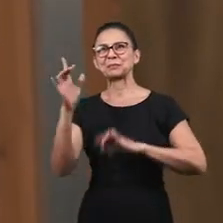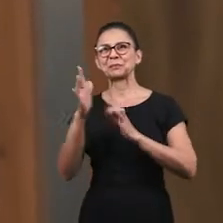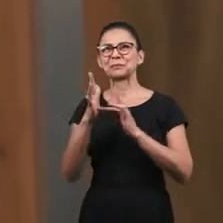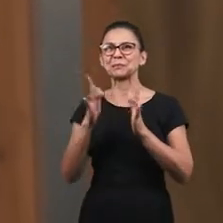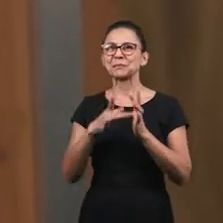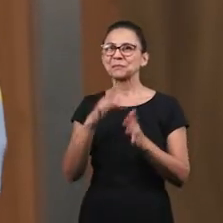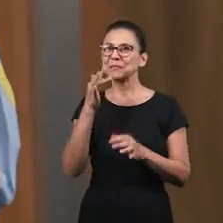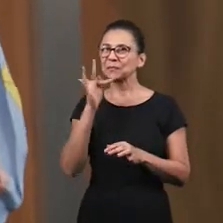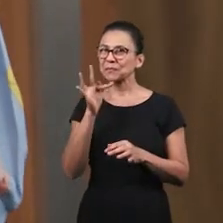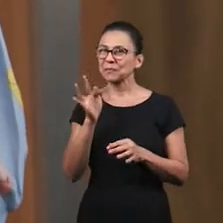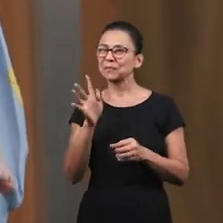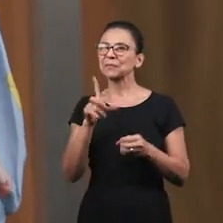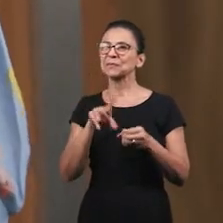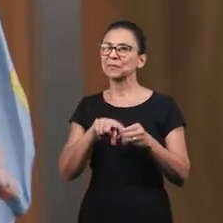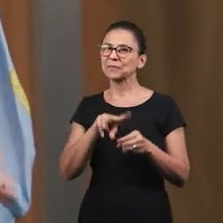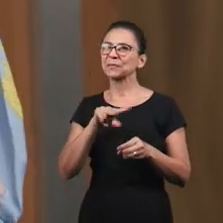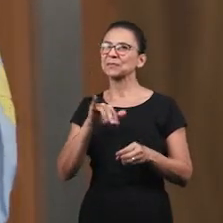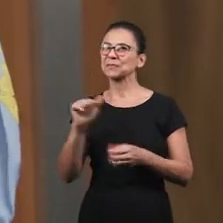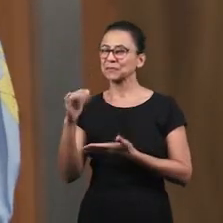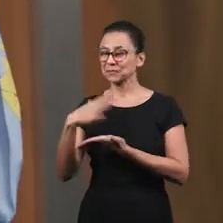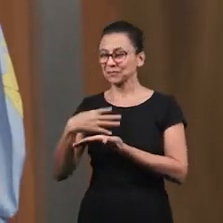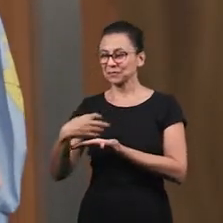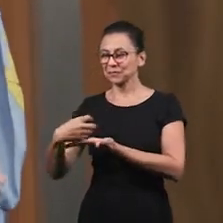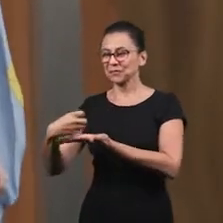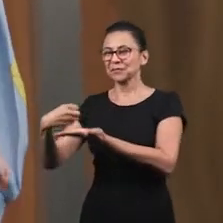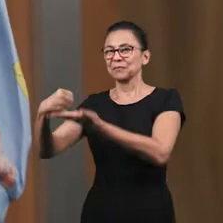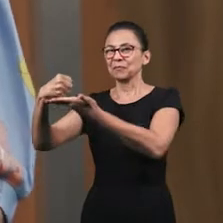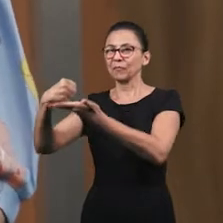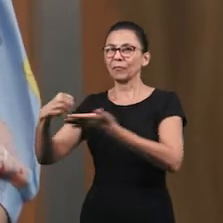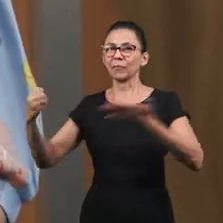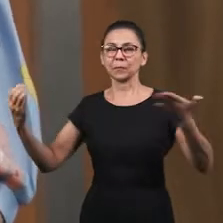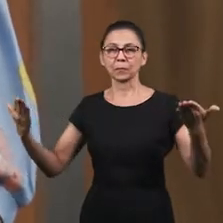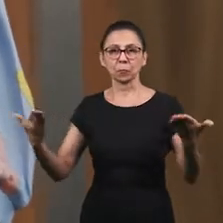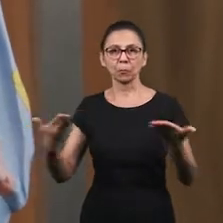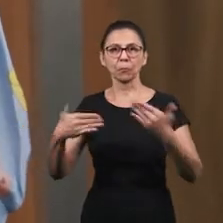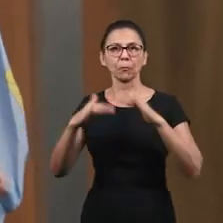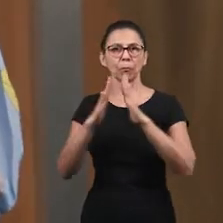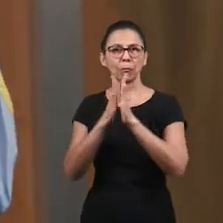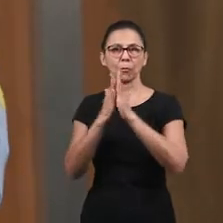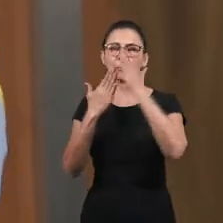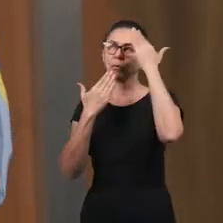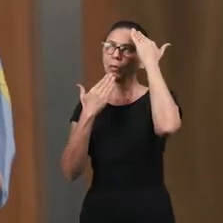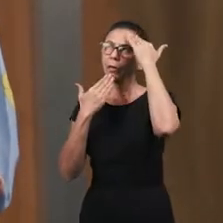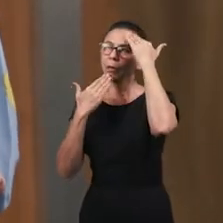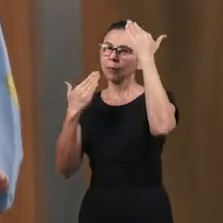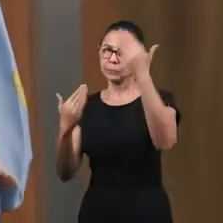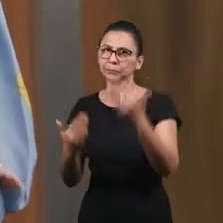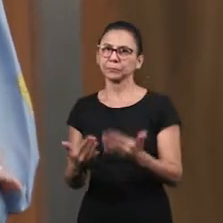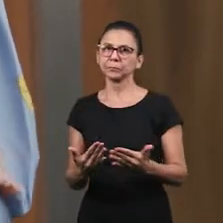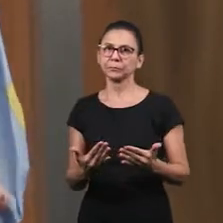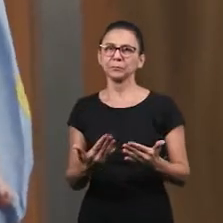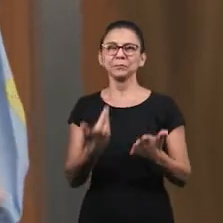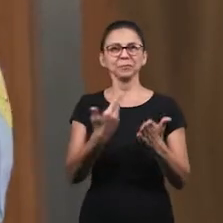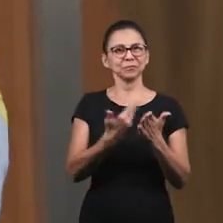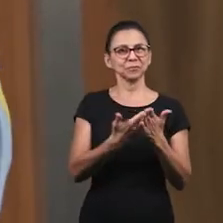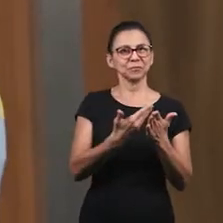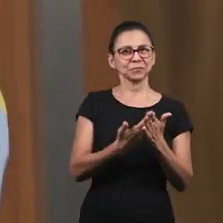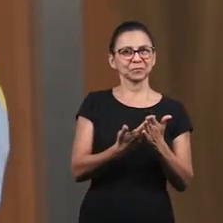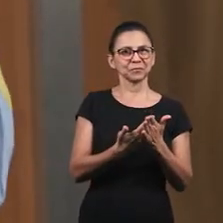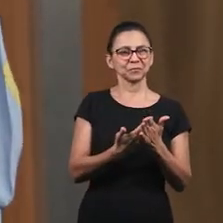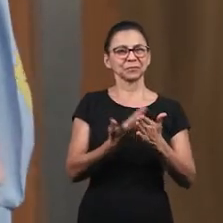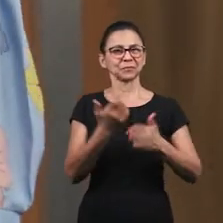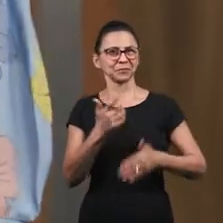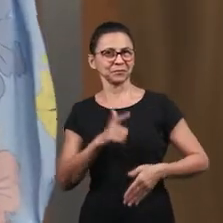Gloria a Dios. Jesús en breve vendrá a buscarnos. Ahora nosotros vamos a orar a Dios agradeciendo por una